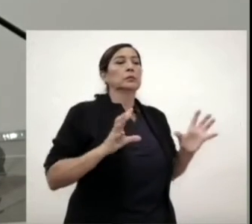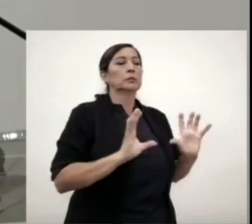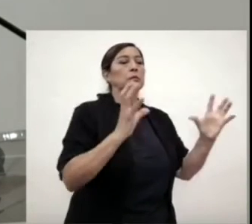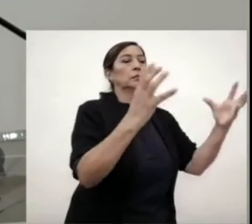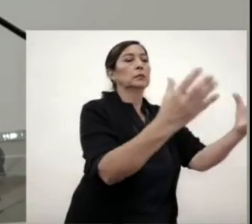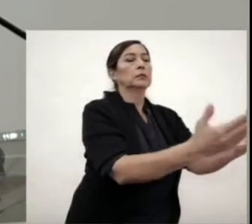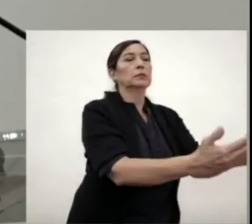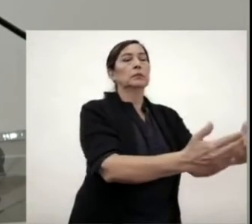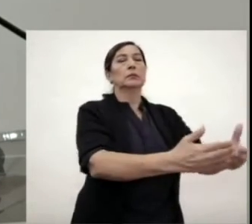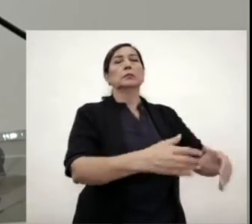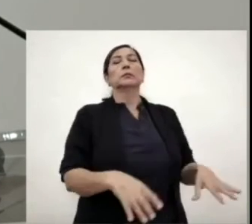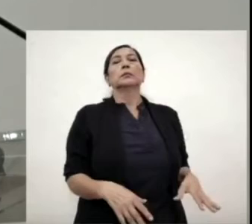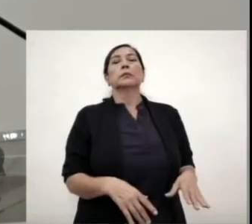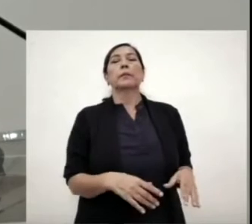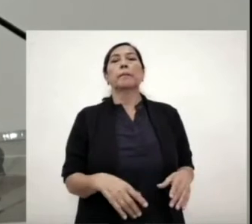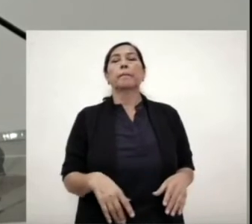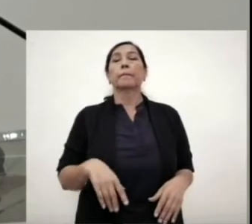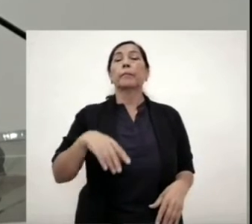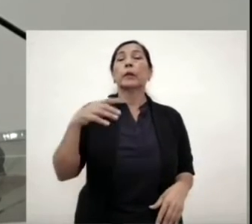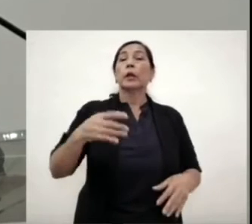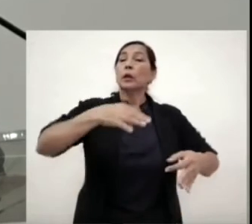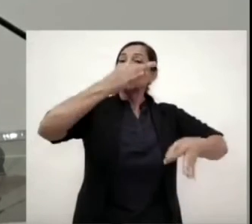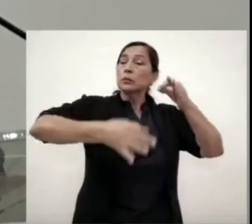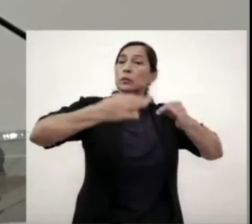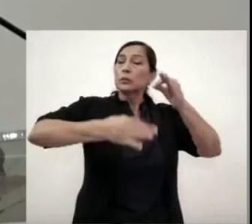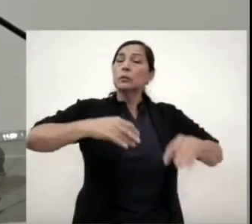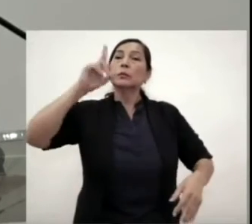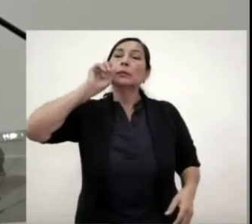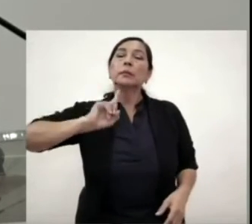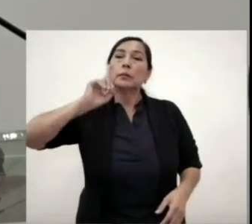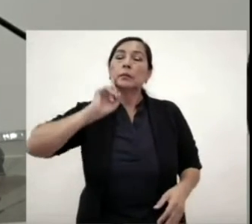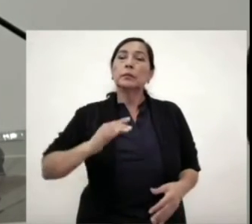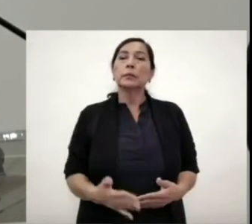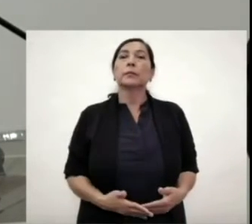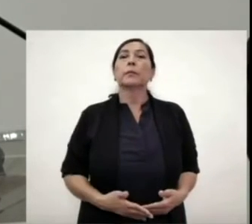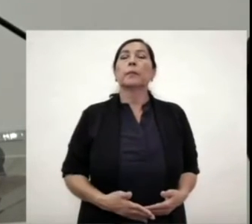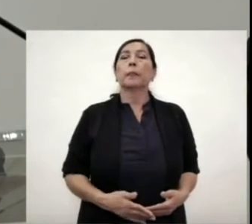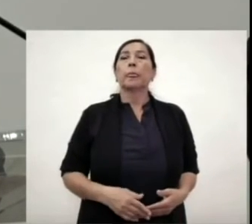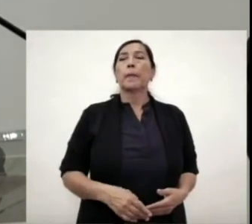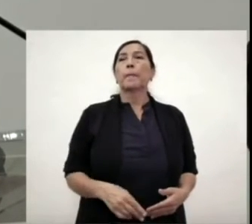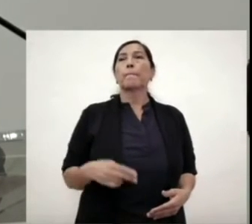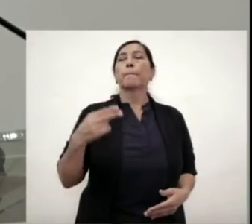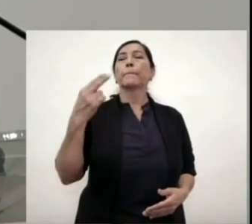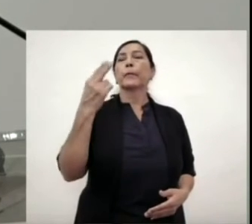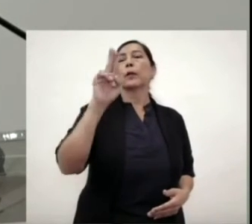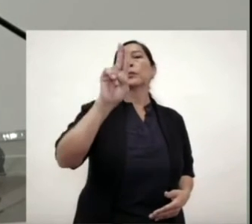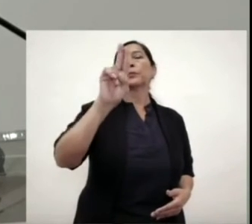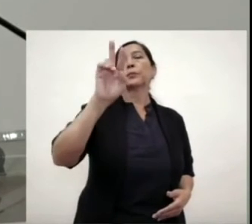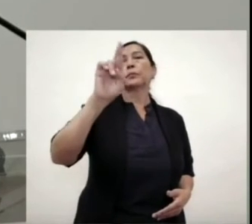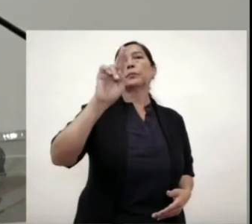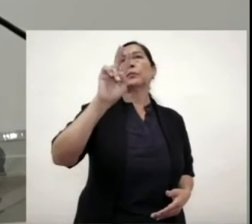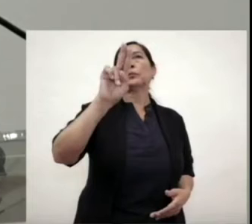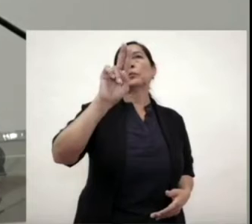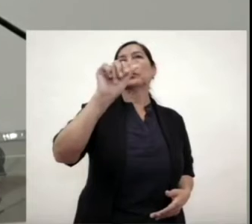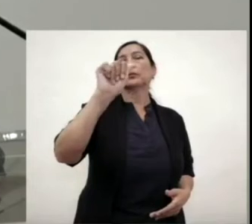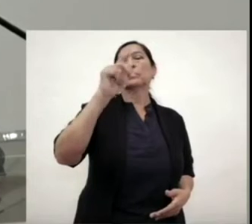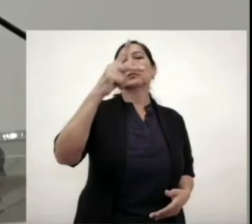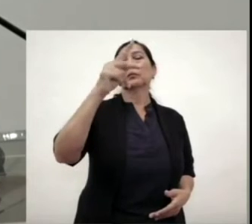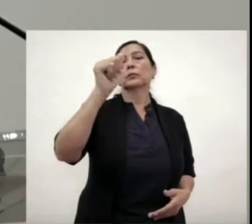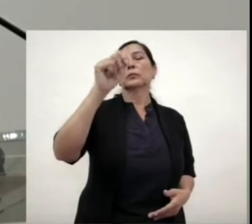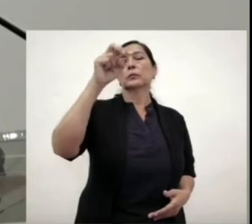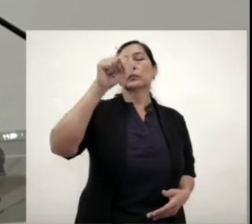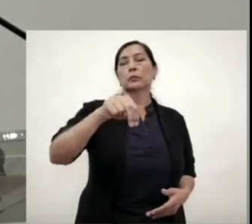mujeres. En Uruapan, revisamos ahora que estuve en Uruapan, el propio Fortapaz va a